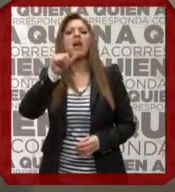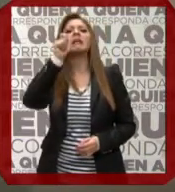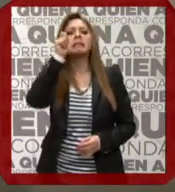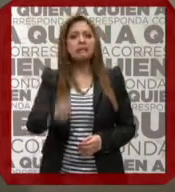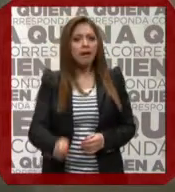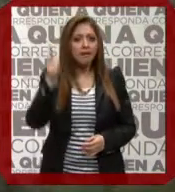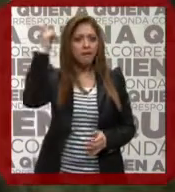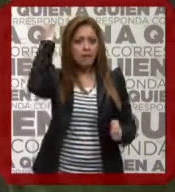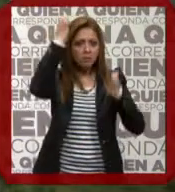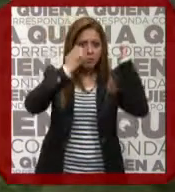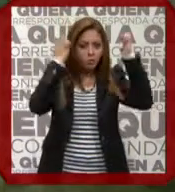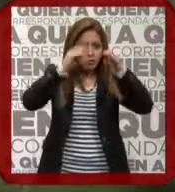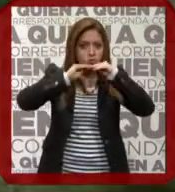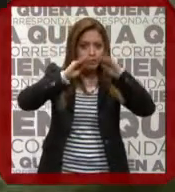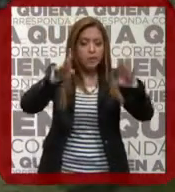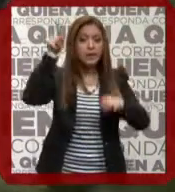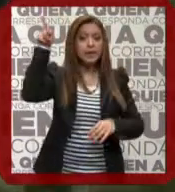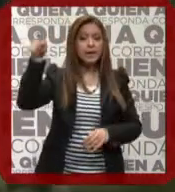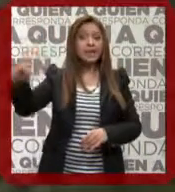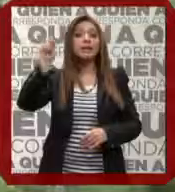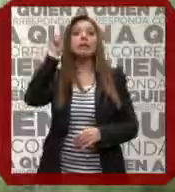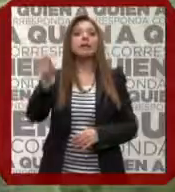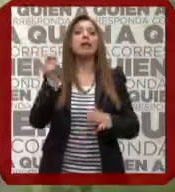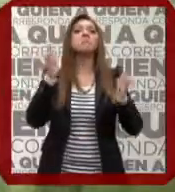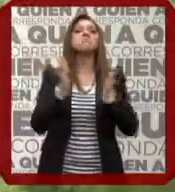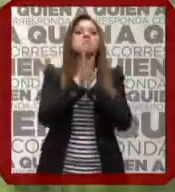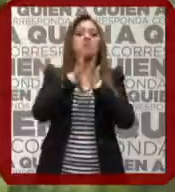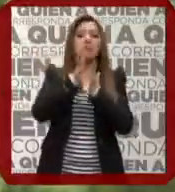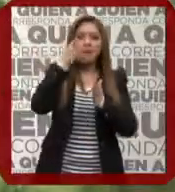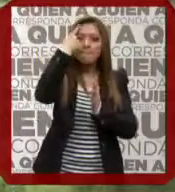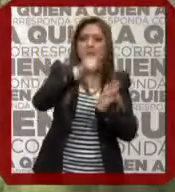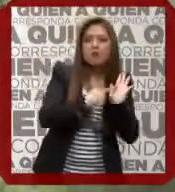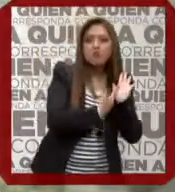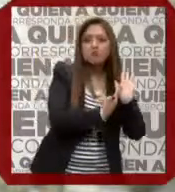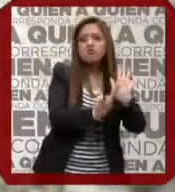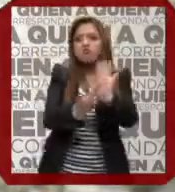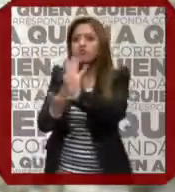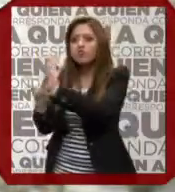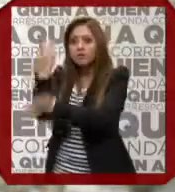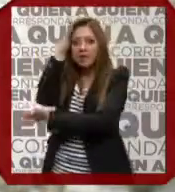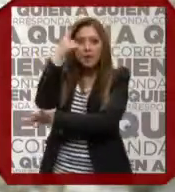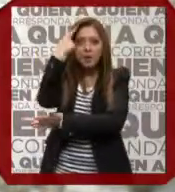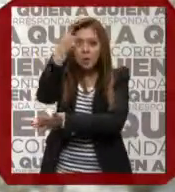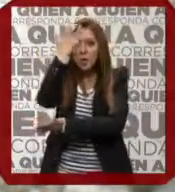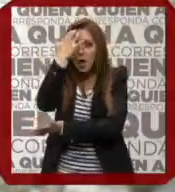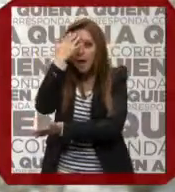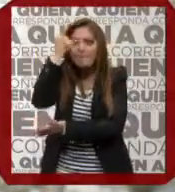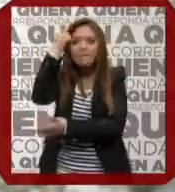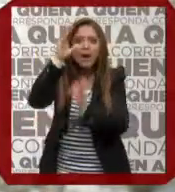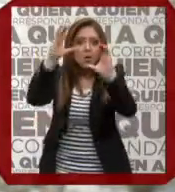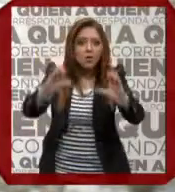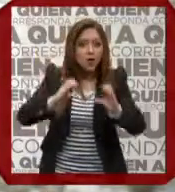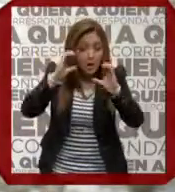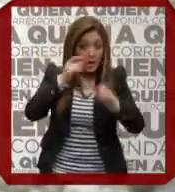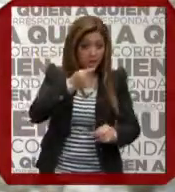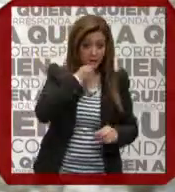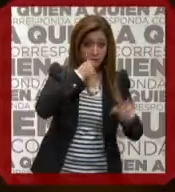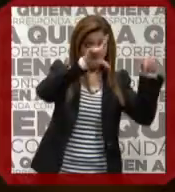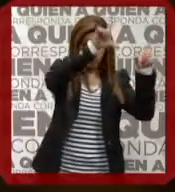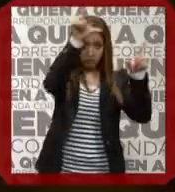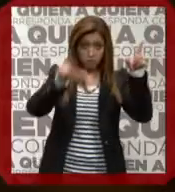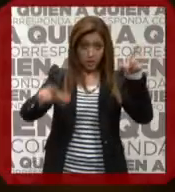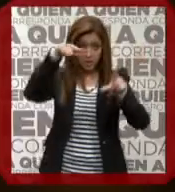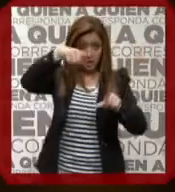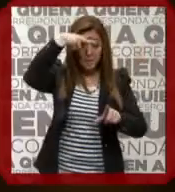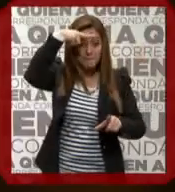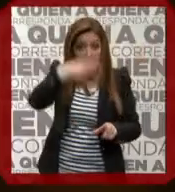este concurso va dirigido a eso, a que se conozca la selva para conservarla. Niños ganadores de todos los estados de la República Mexicana